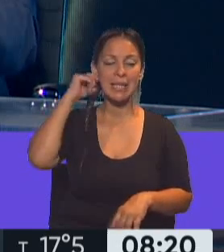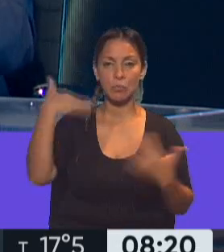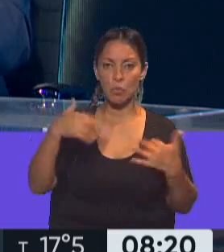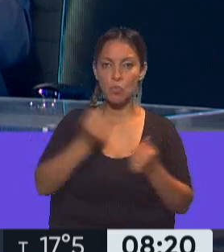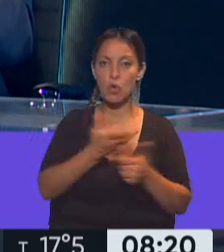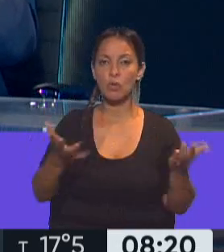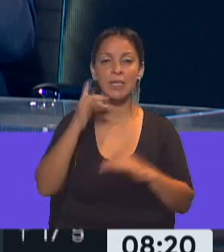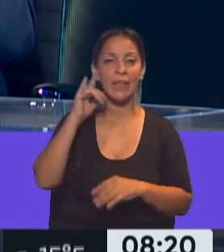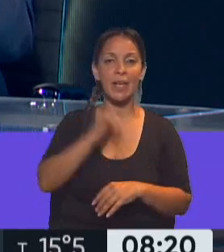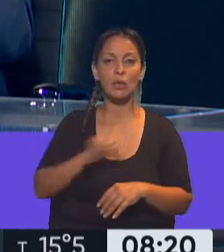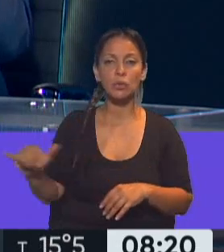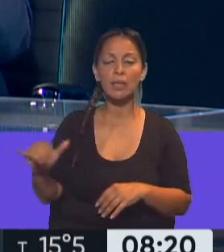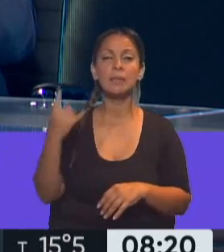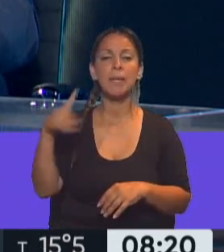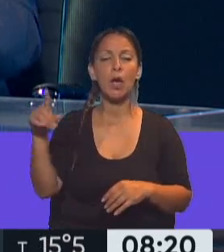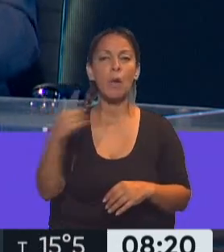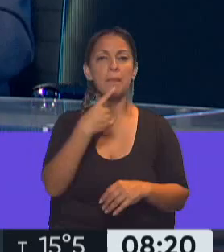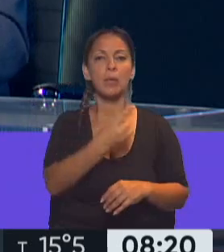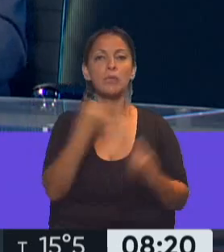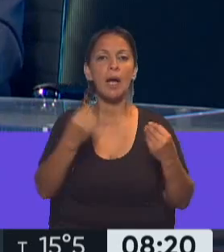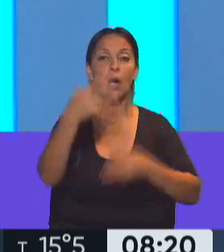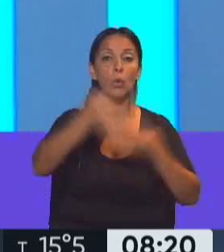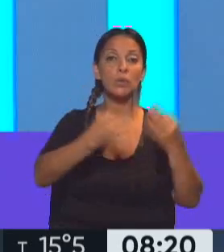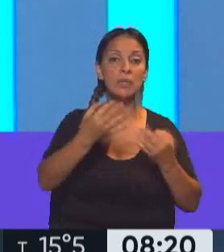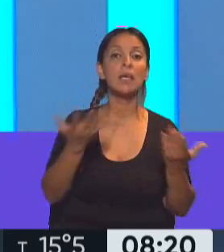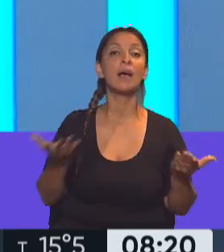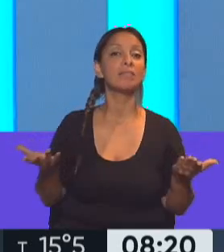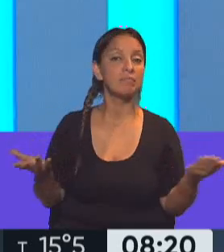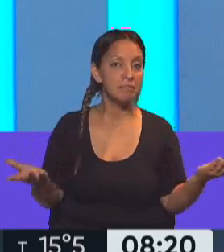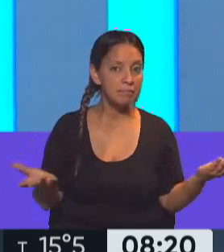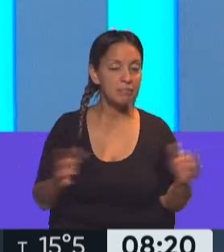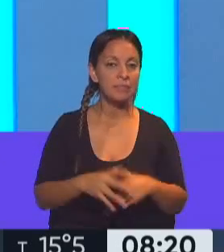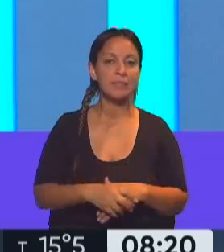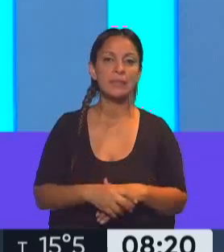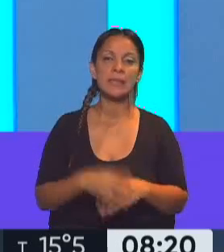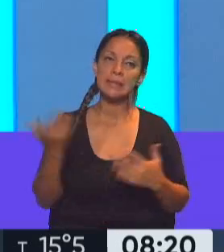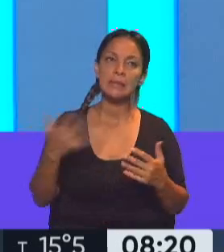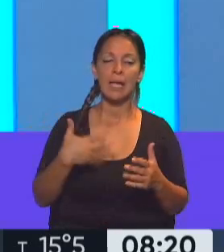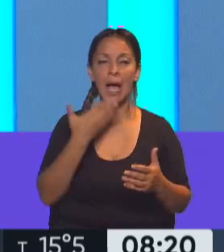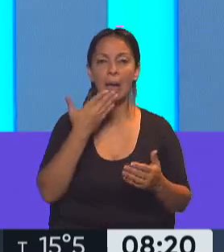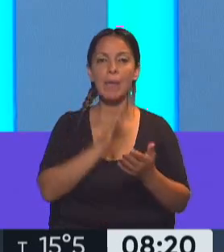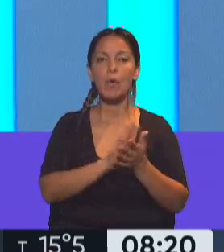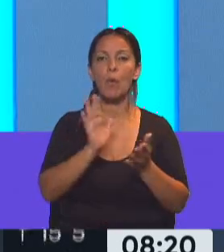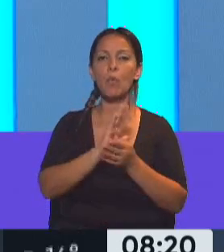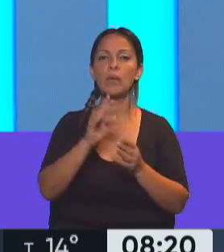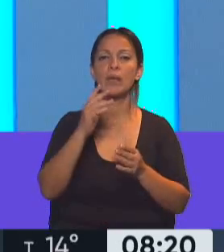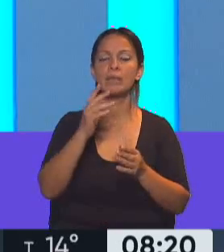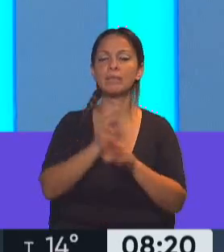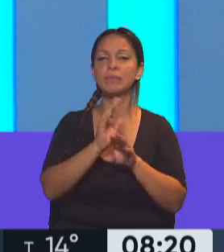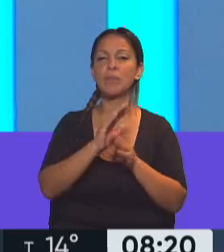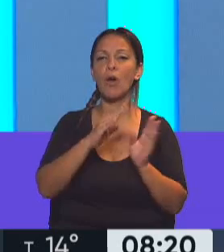las denuncias, ¿cómo ha acompañado la justicia cada caso? Hablamos de un efecto dominó. Un efecto dominó que